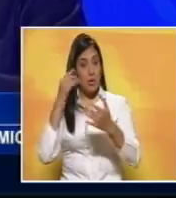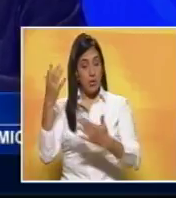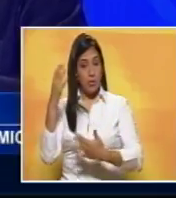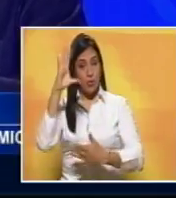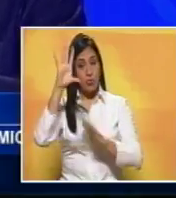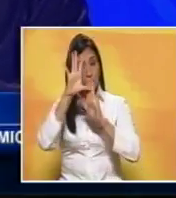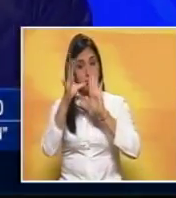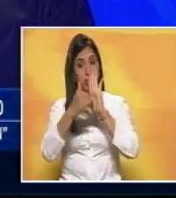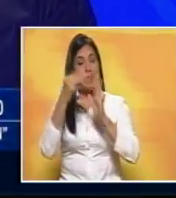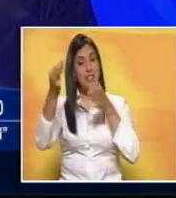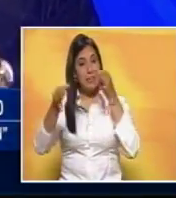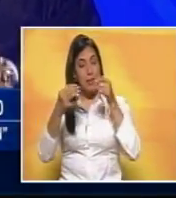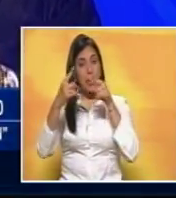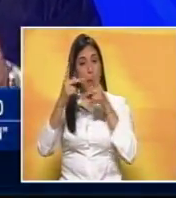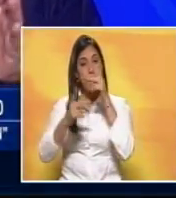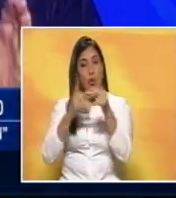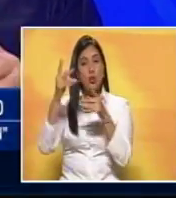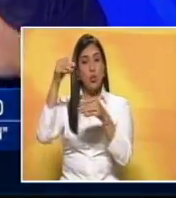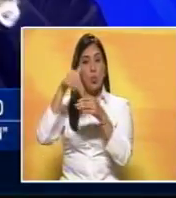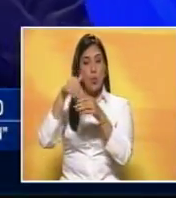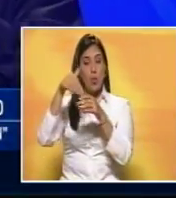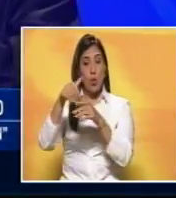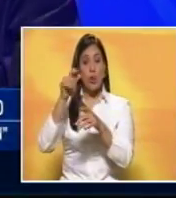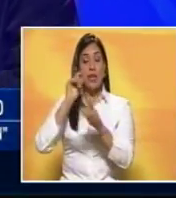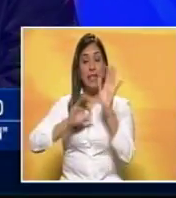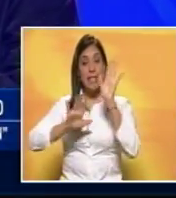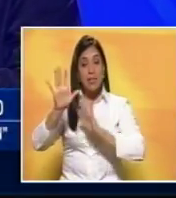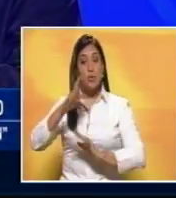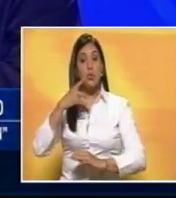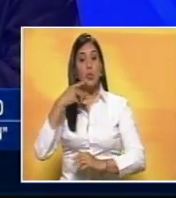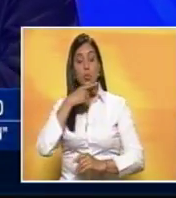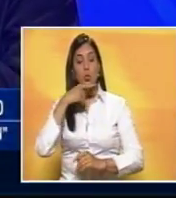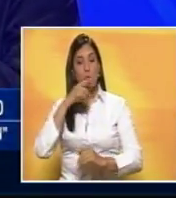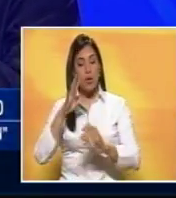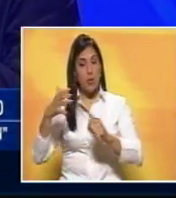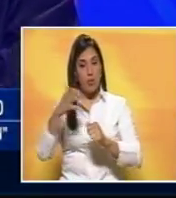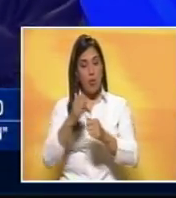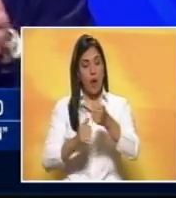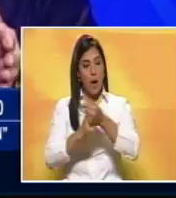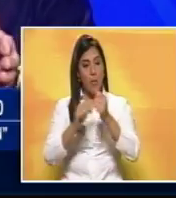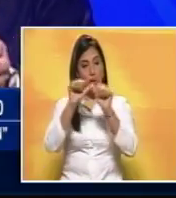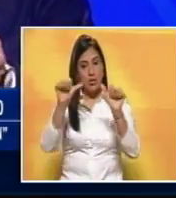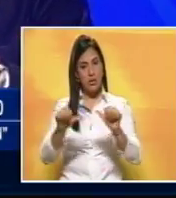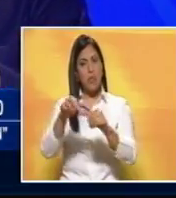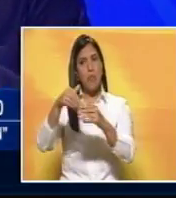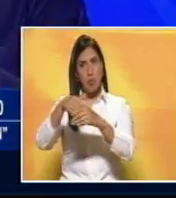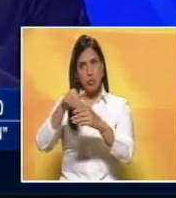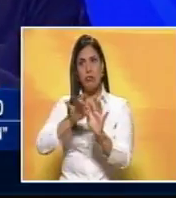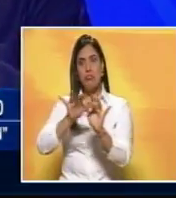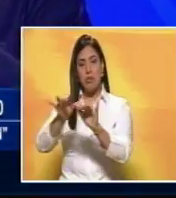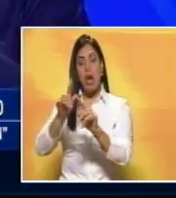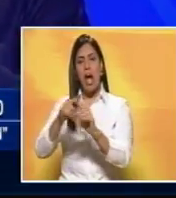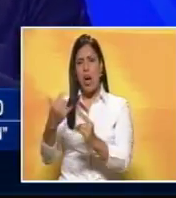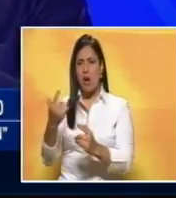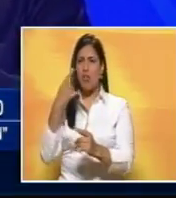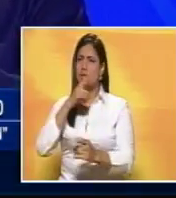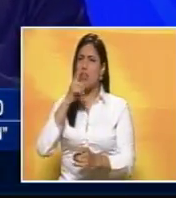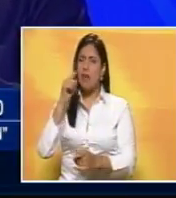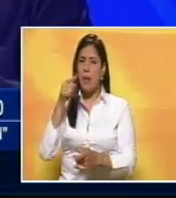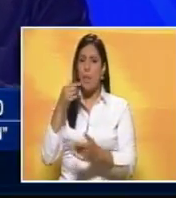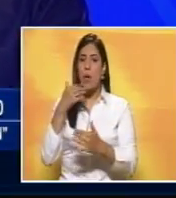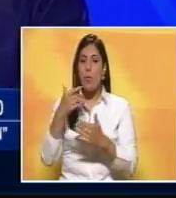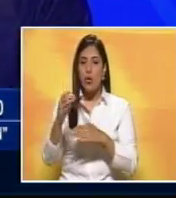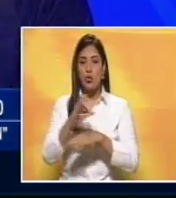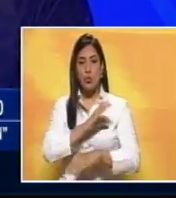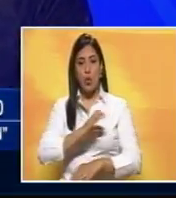constituyente sostiene que el proceso electoral del 15 de octubre, la MUD respaldó al sistema electoral, por lo que su posición ante los